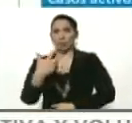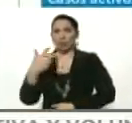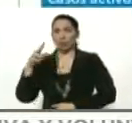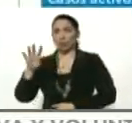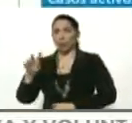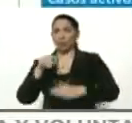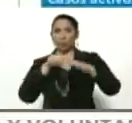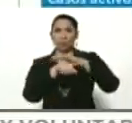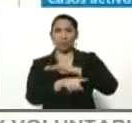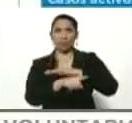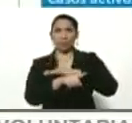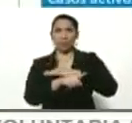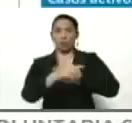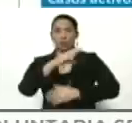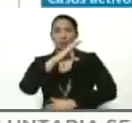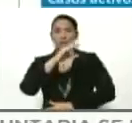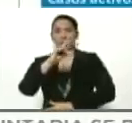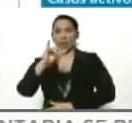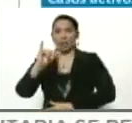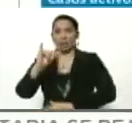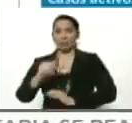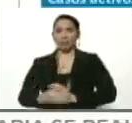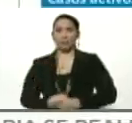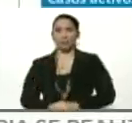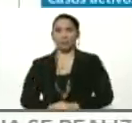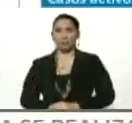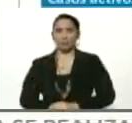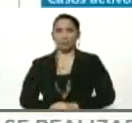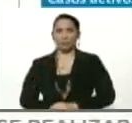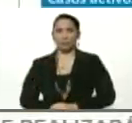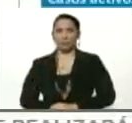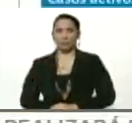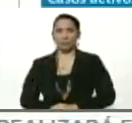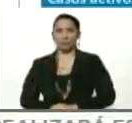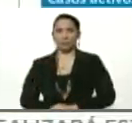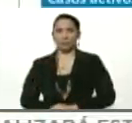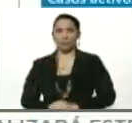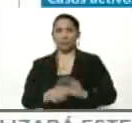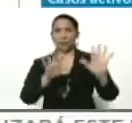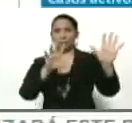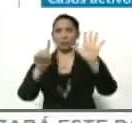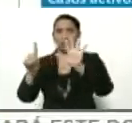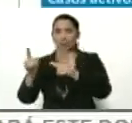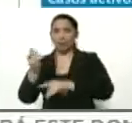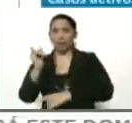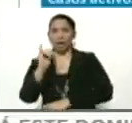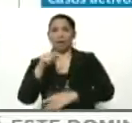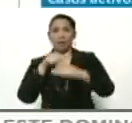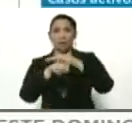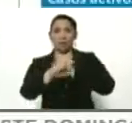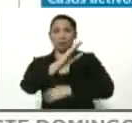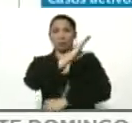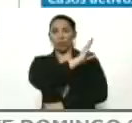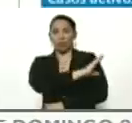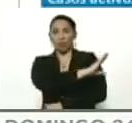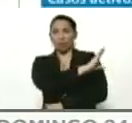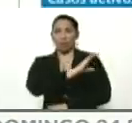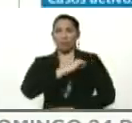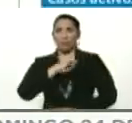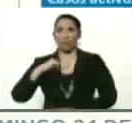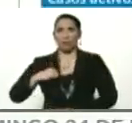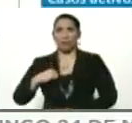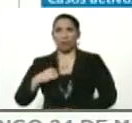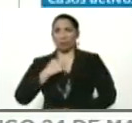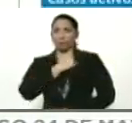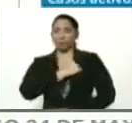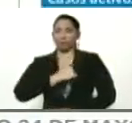334 están en centro de diagnóstico integral, 16 están en clínicas privadas y, bueno, la